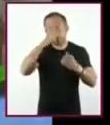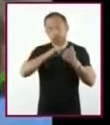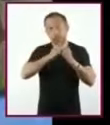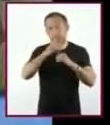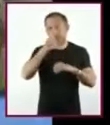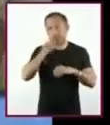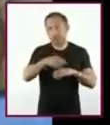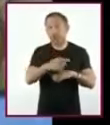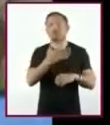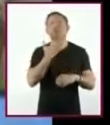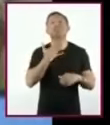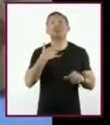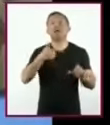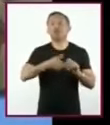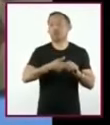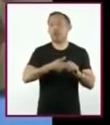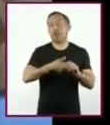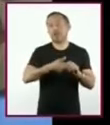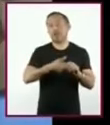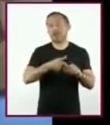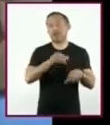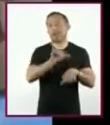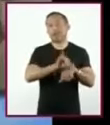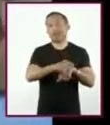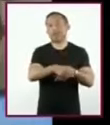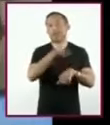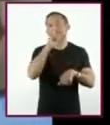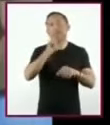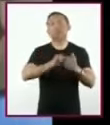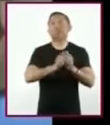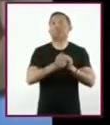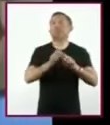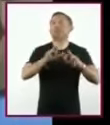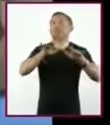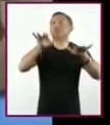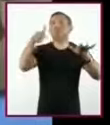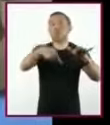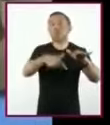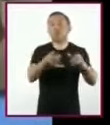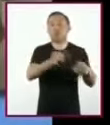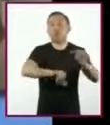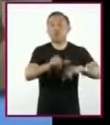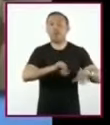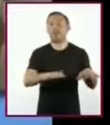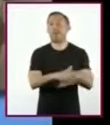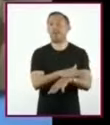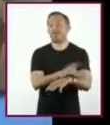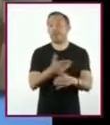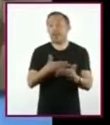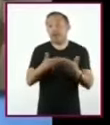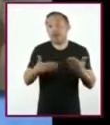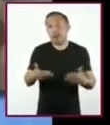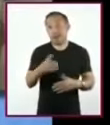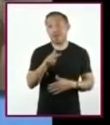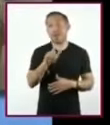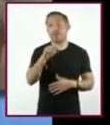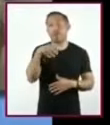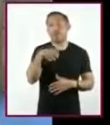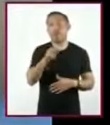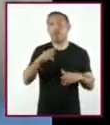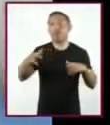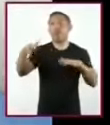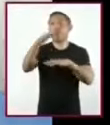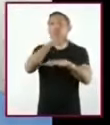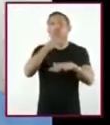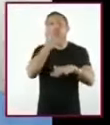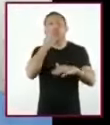de la gasolina, que era el motivo de la contaminación, y afortunadamente en este momento el plomo no es un contaminante de preocupación para el